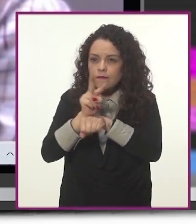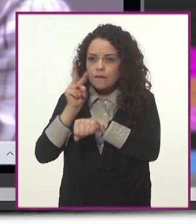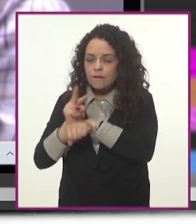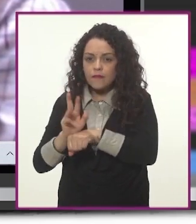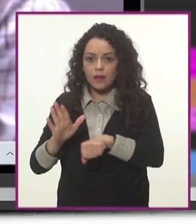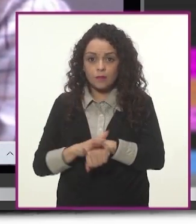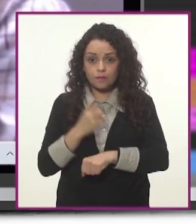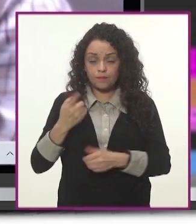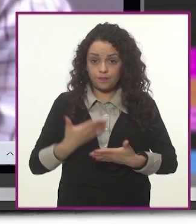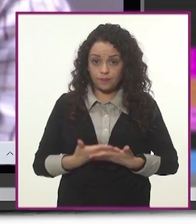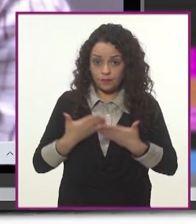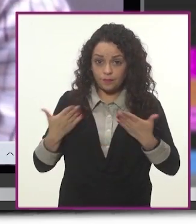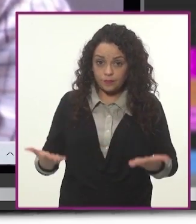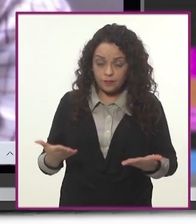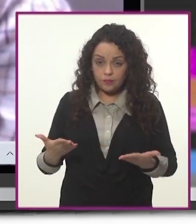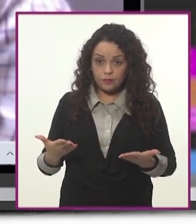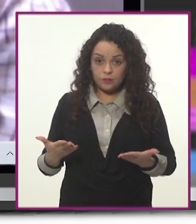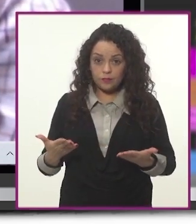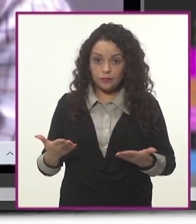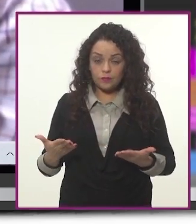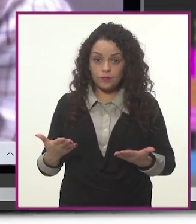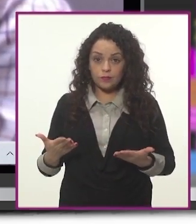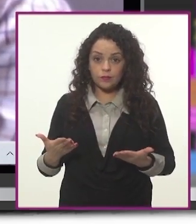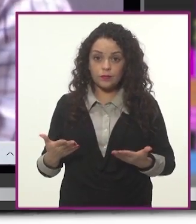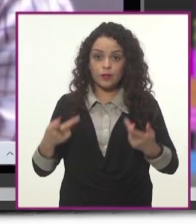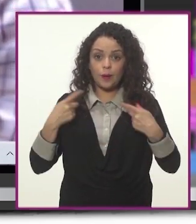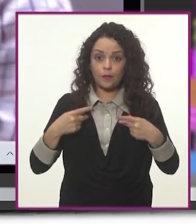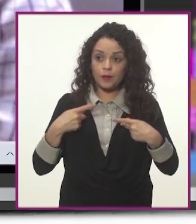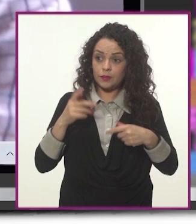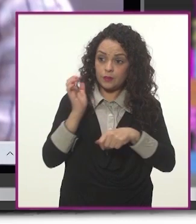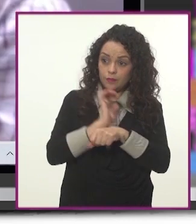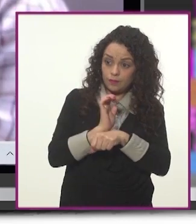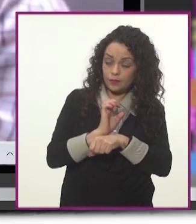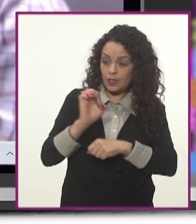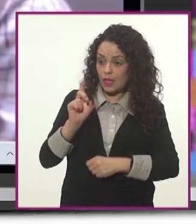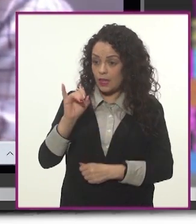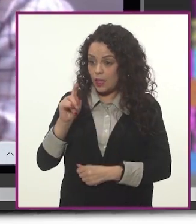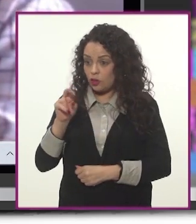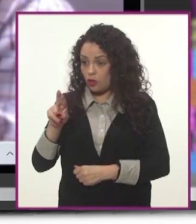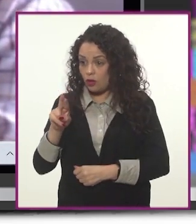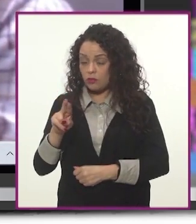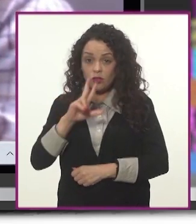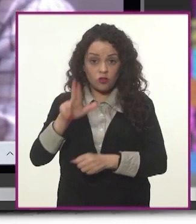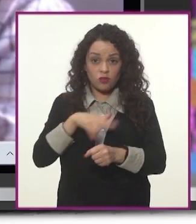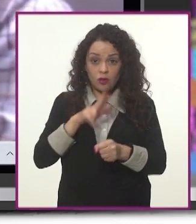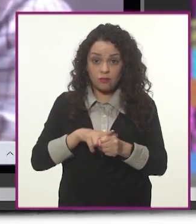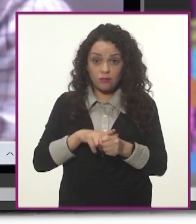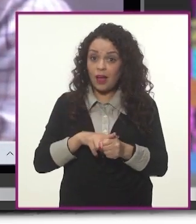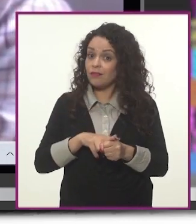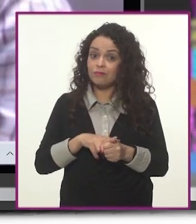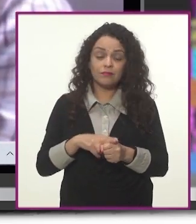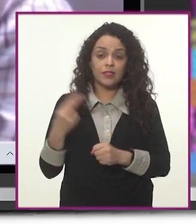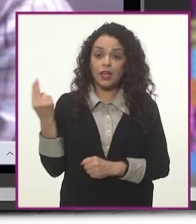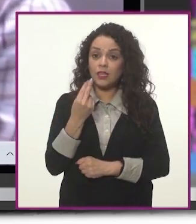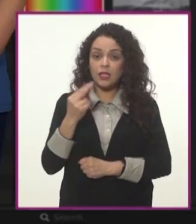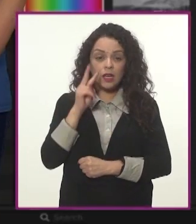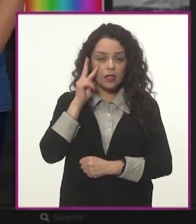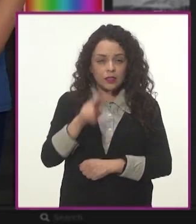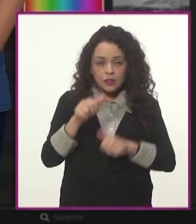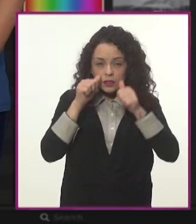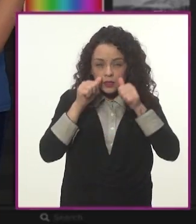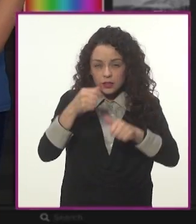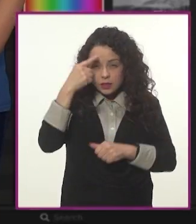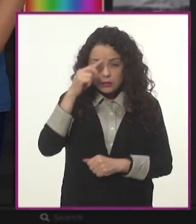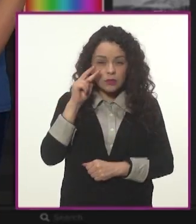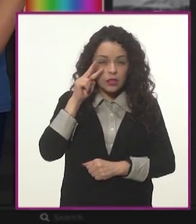atención. Y un cineasta y un editor no puede tener una atención normal, tiene que tener una atención muy superior a la mayoría de la gente. ¿Cuáles